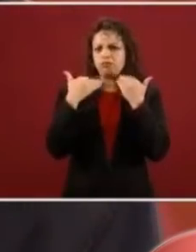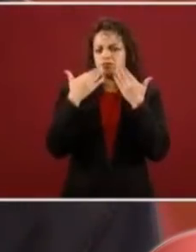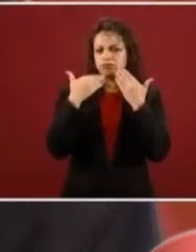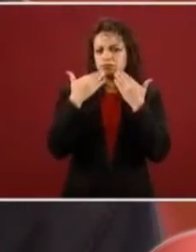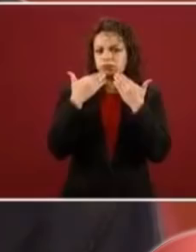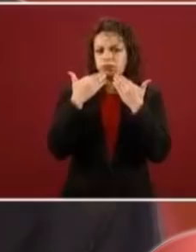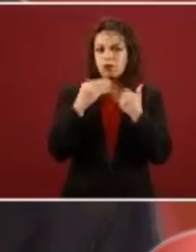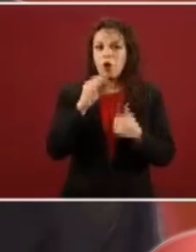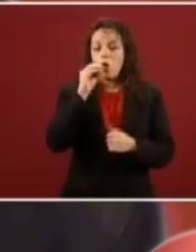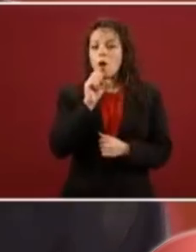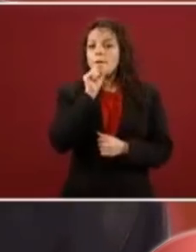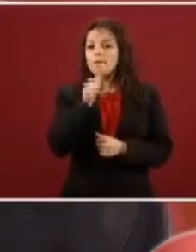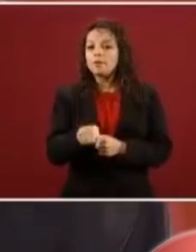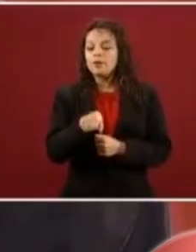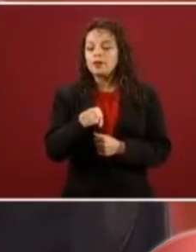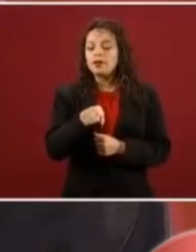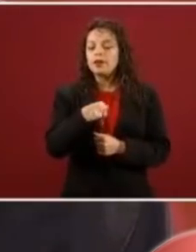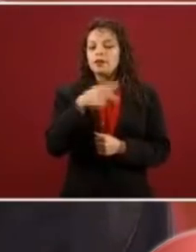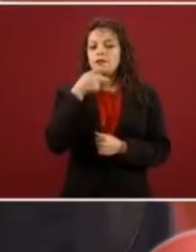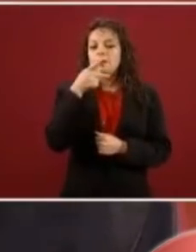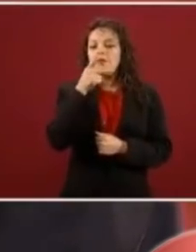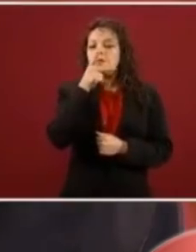existía en la ley.